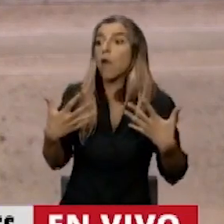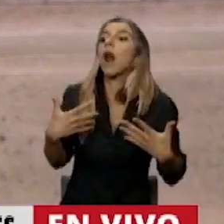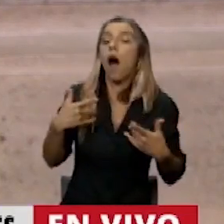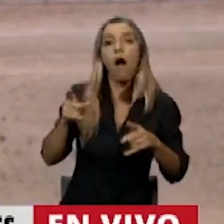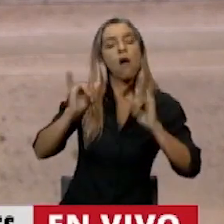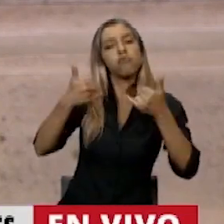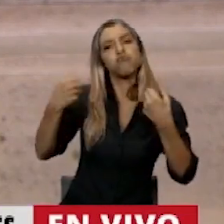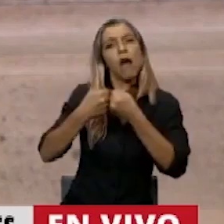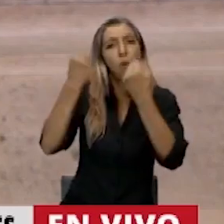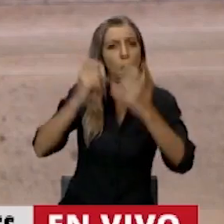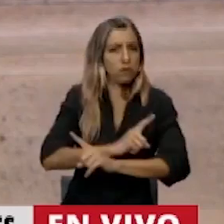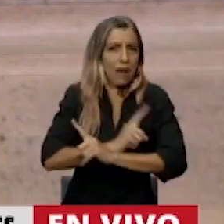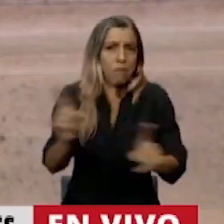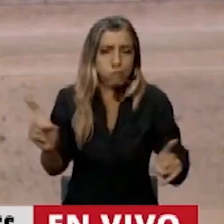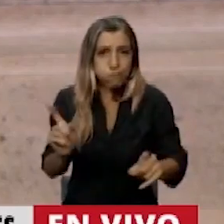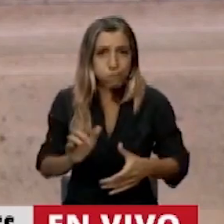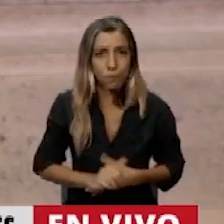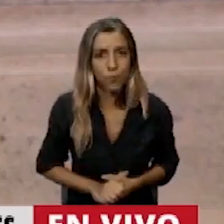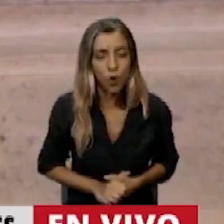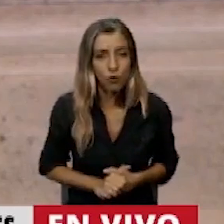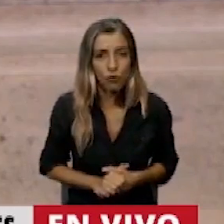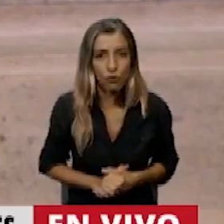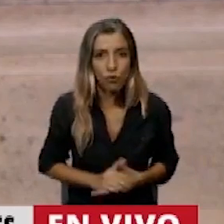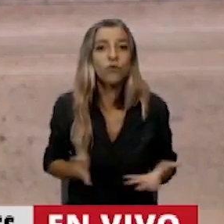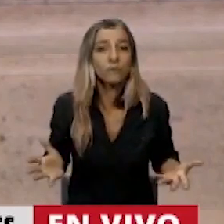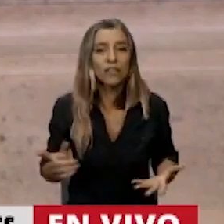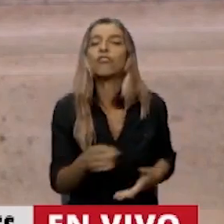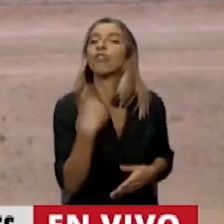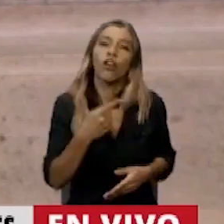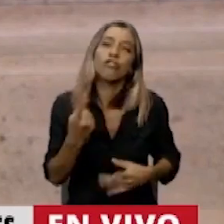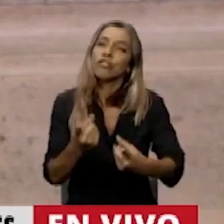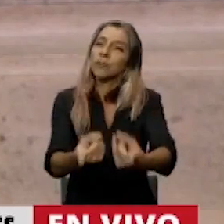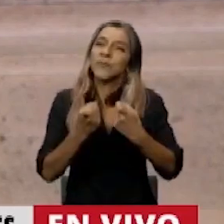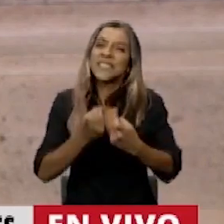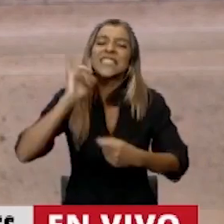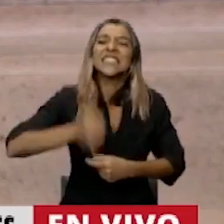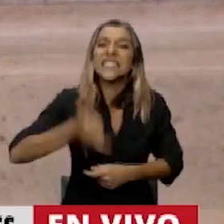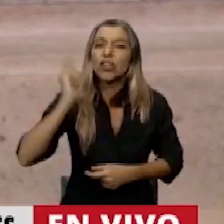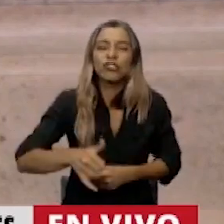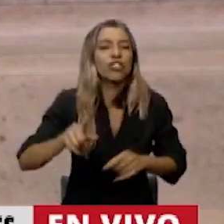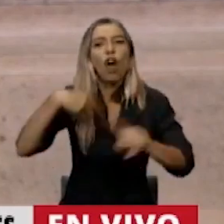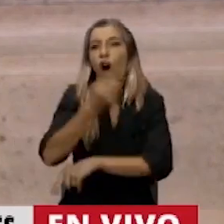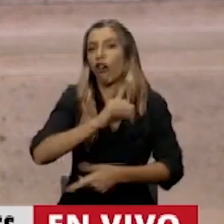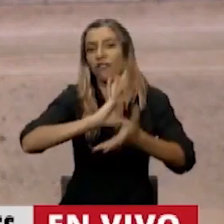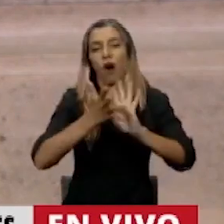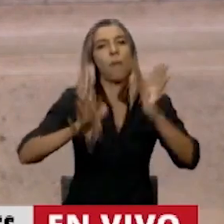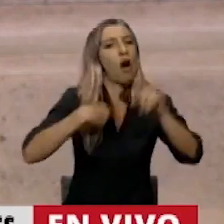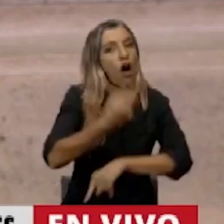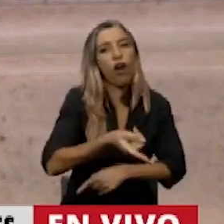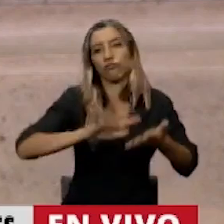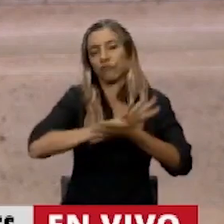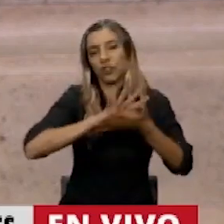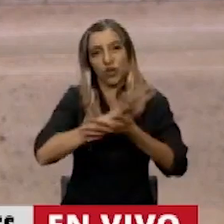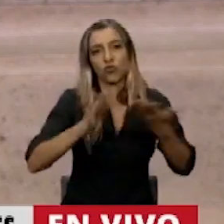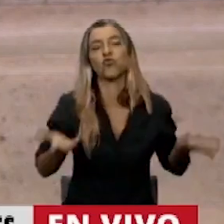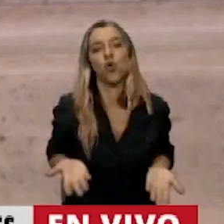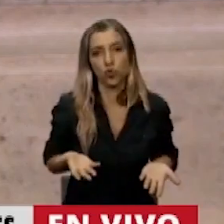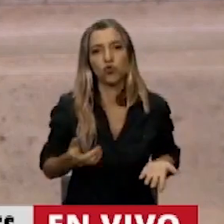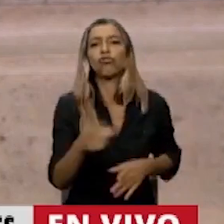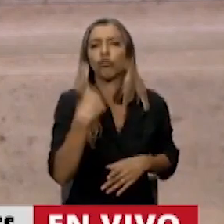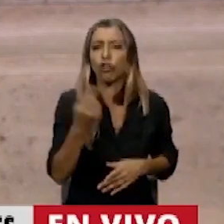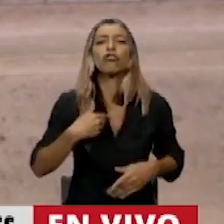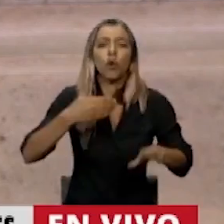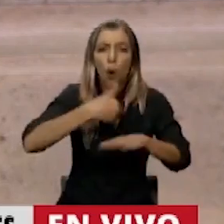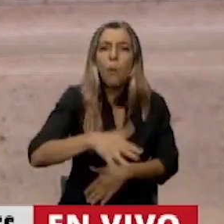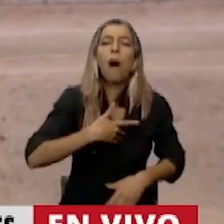planes de ajuste y por eso la necesidad de poner en marcha un paro nacional y un plan de lucha que pondremos en marcha los sectores